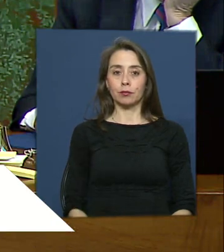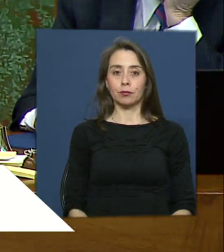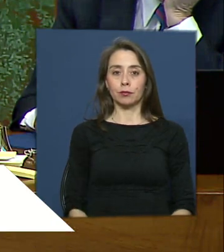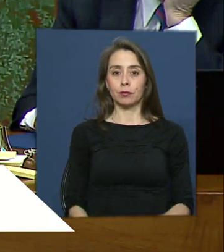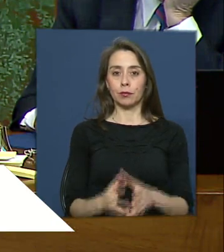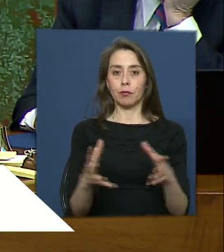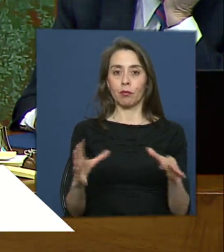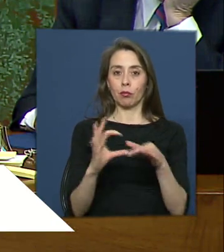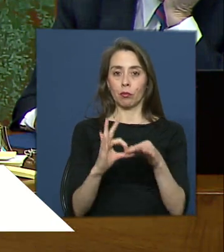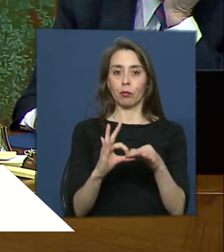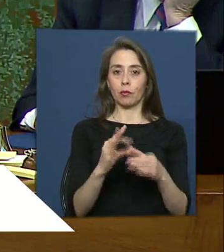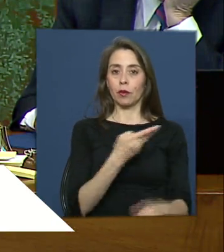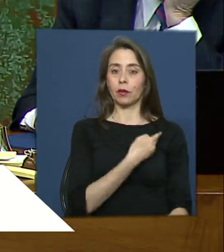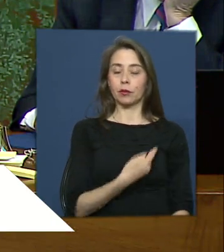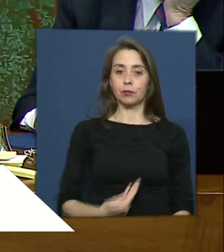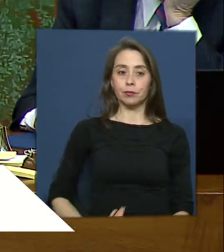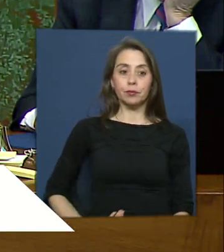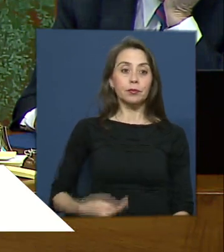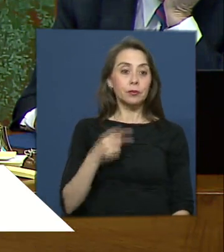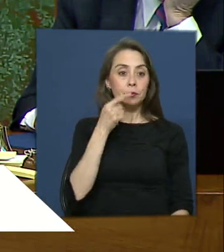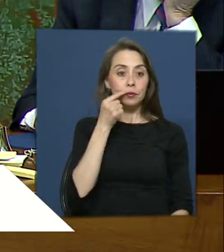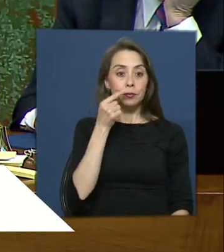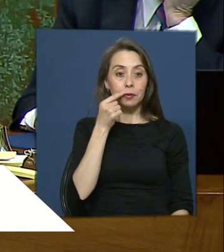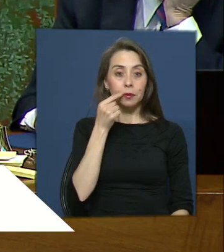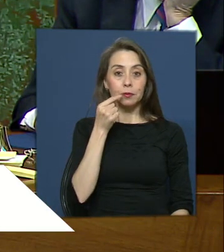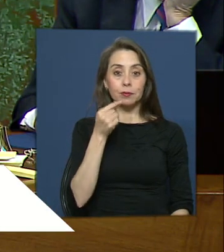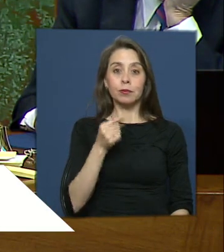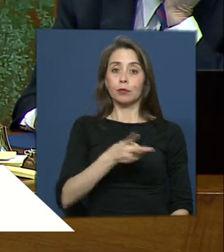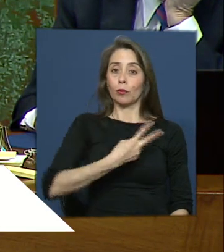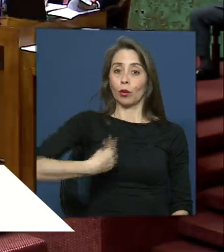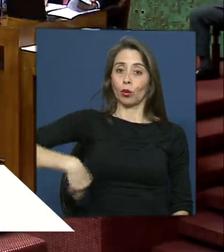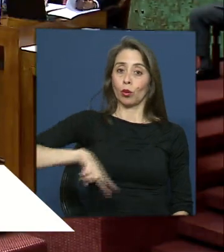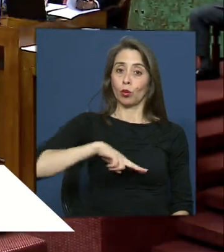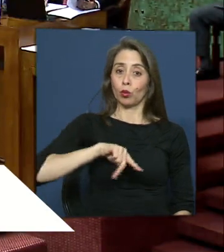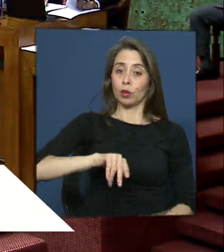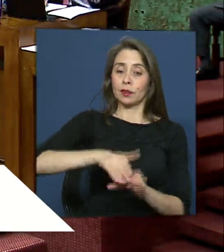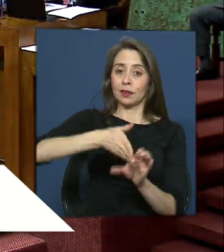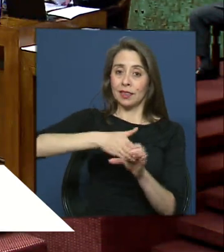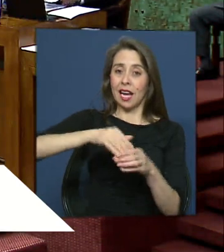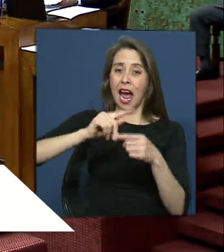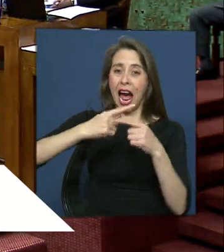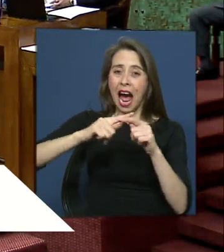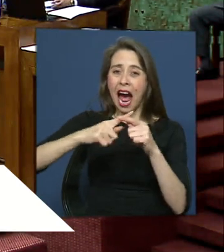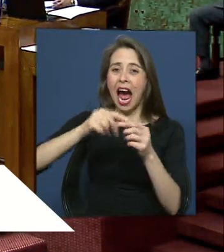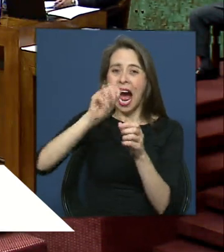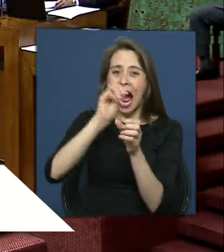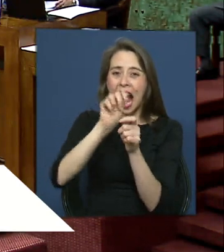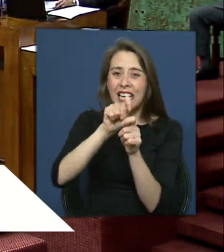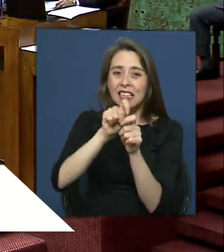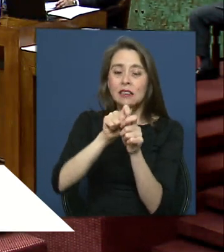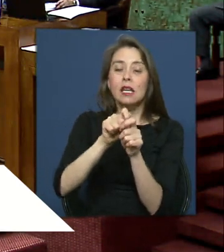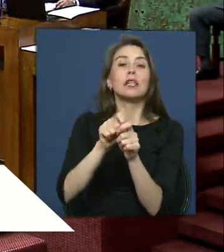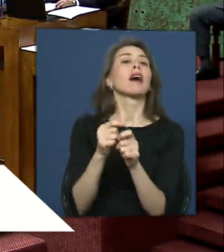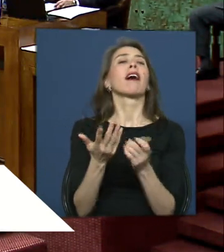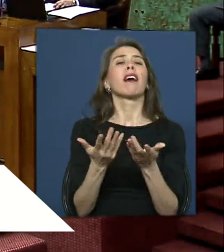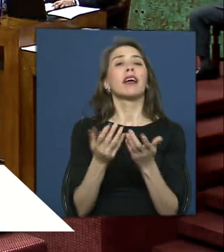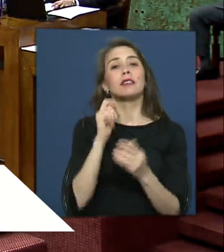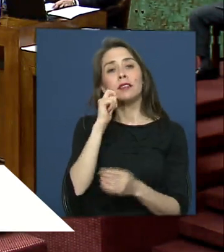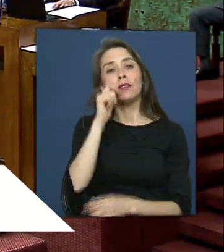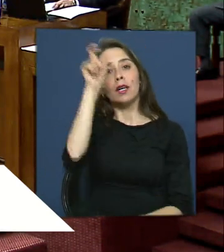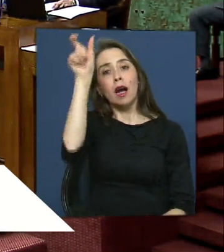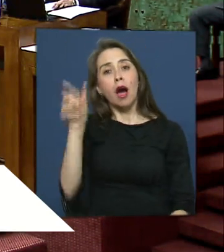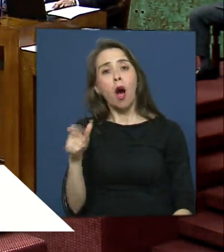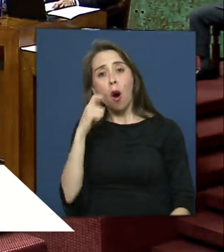Muchas gracias, presidente. Nuestra artesanía es la manifestación de la creación humana,